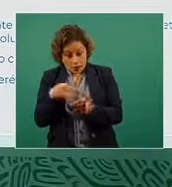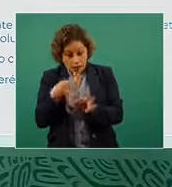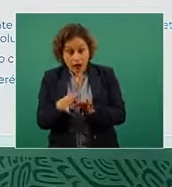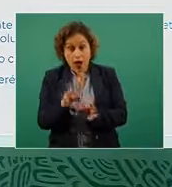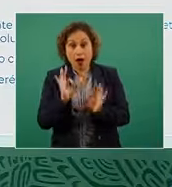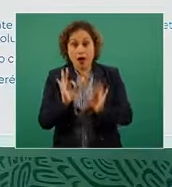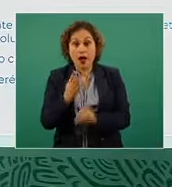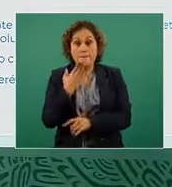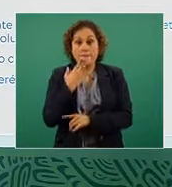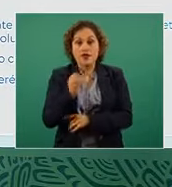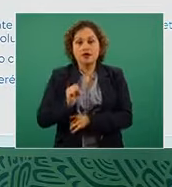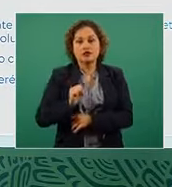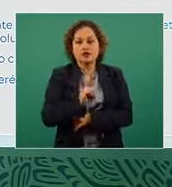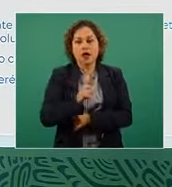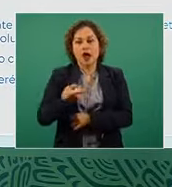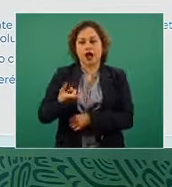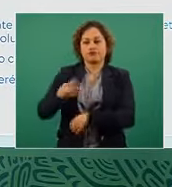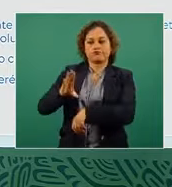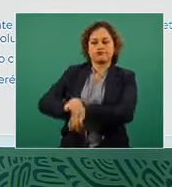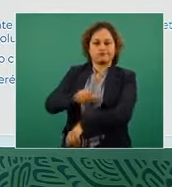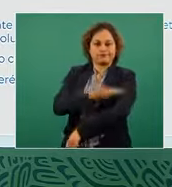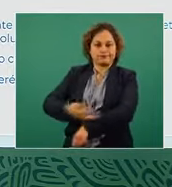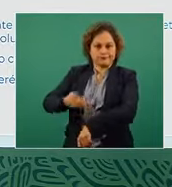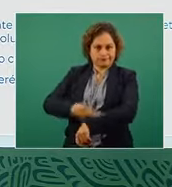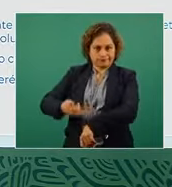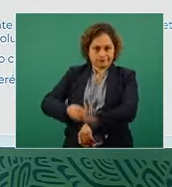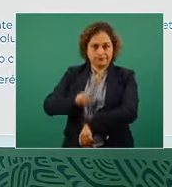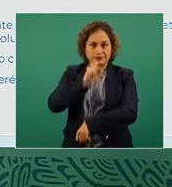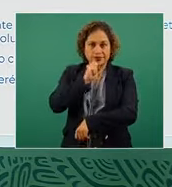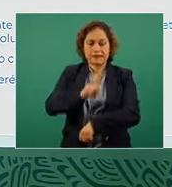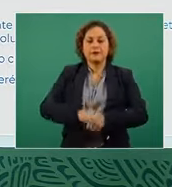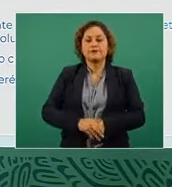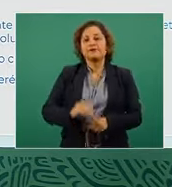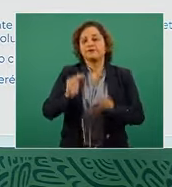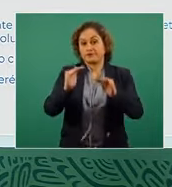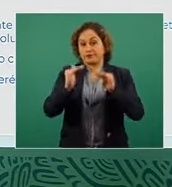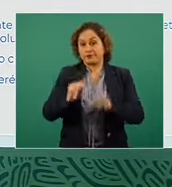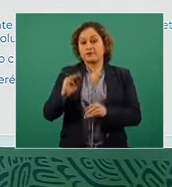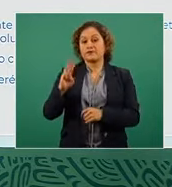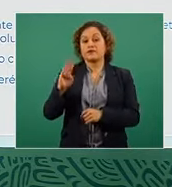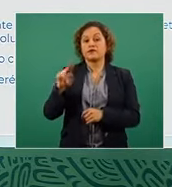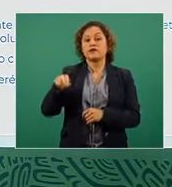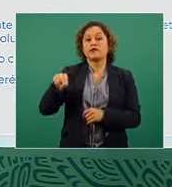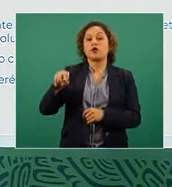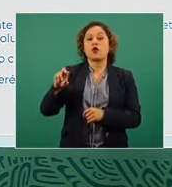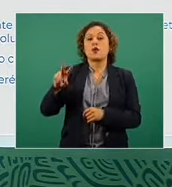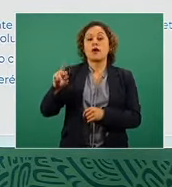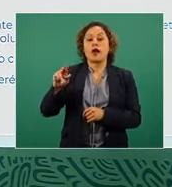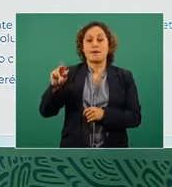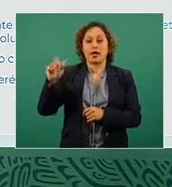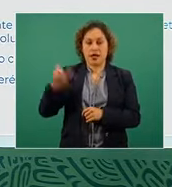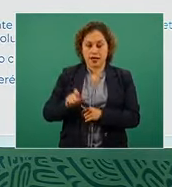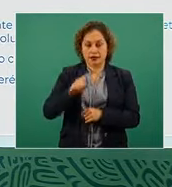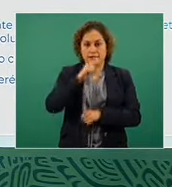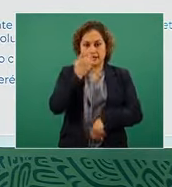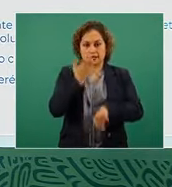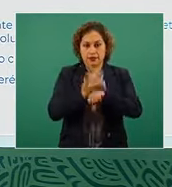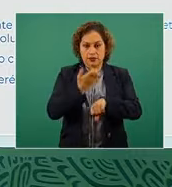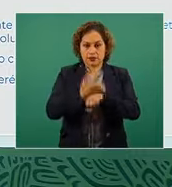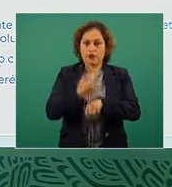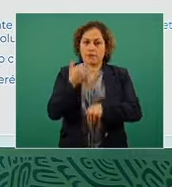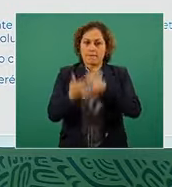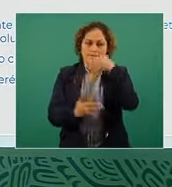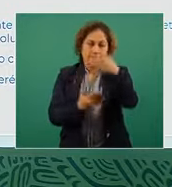Entonces, una es Novavax de Estados Unidos, 2,000 voluntarios en México, esta está en curso,